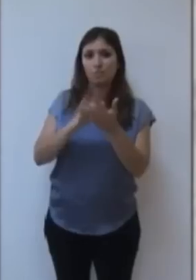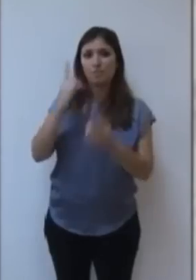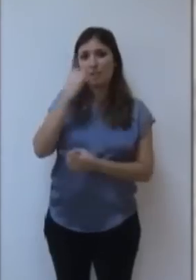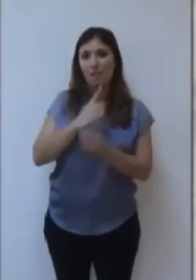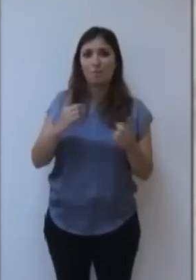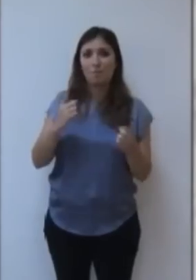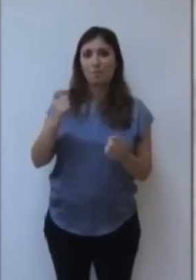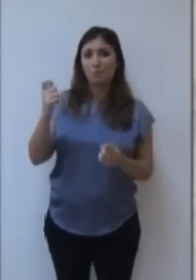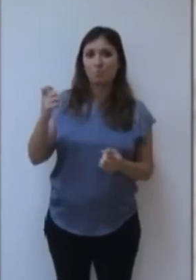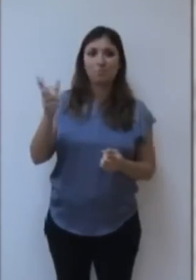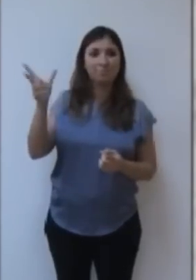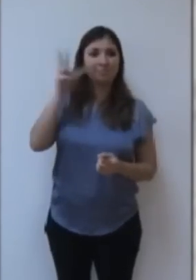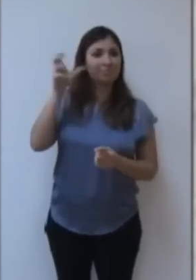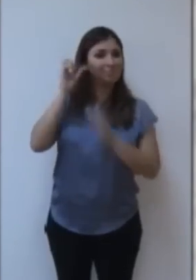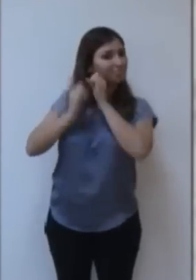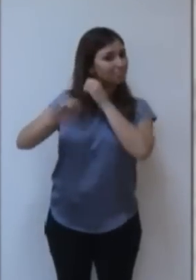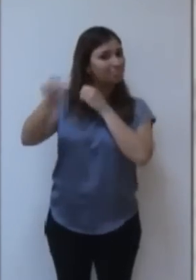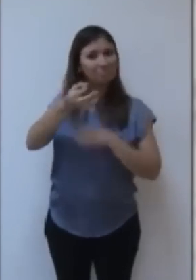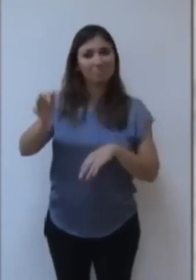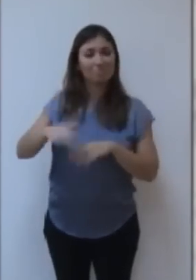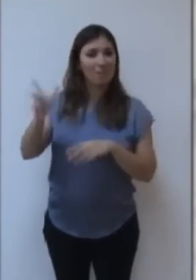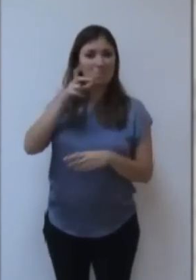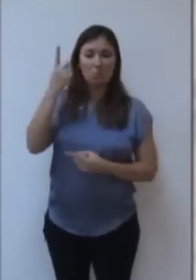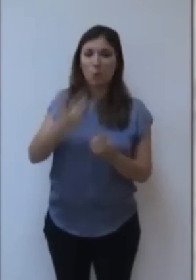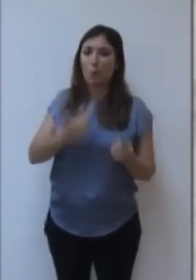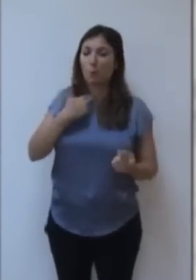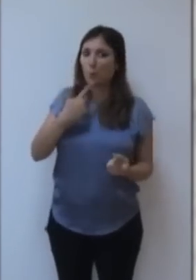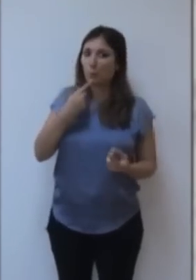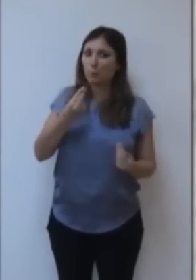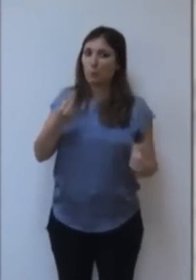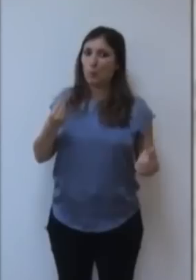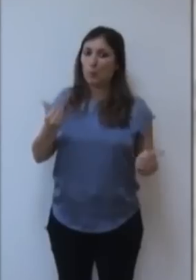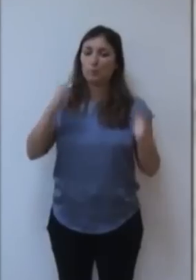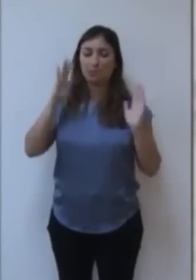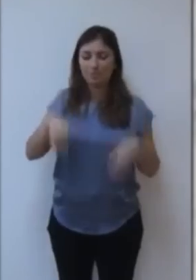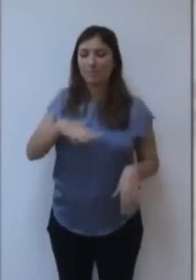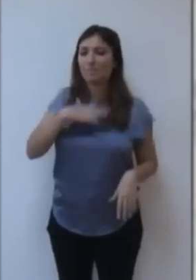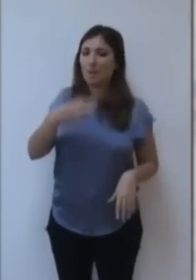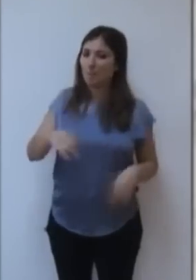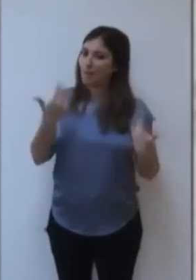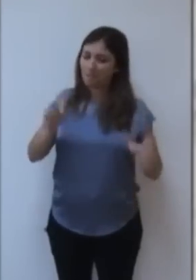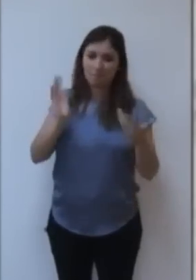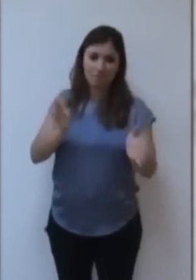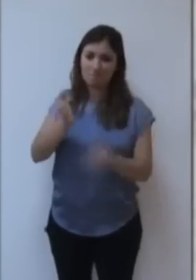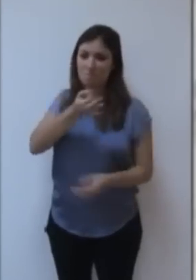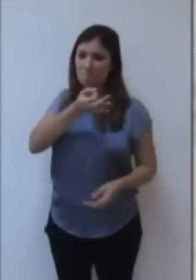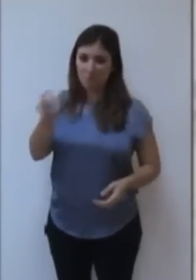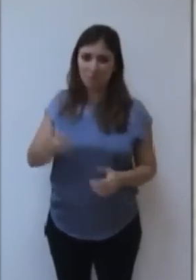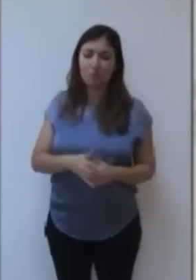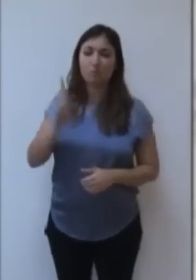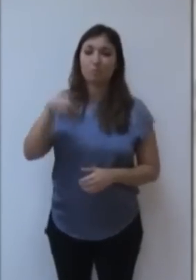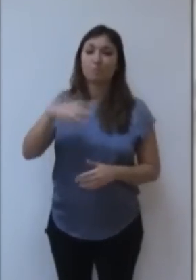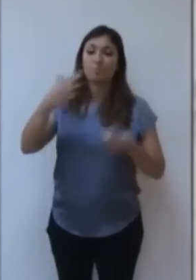un oído impecable para escucharnos, que hablamos bajito, pero han sido capaces de hacerlo perfectamente, a